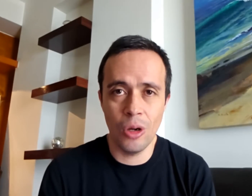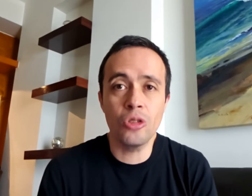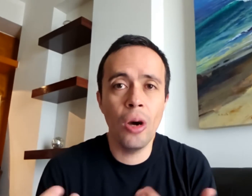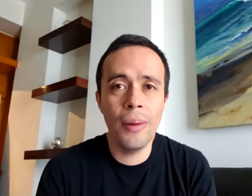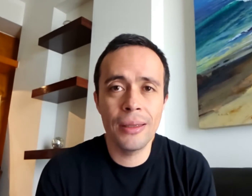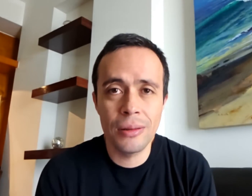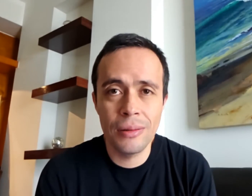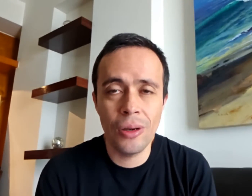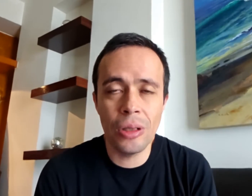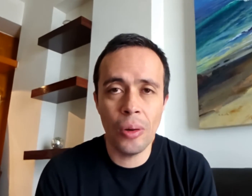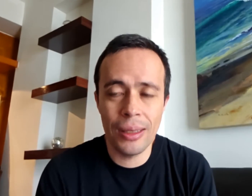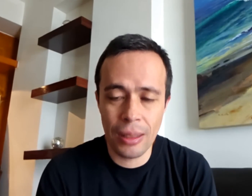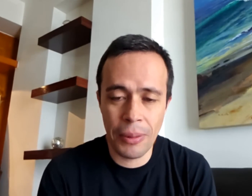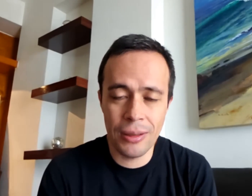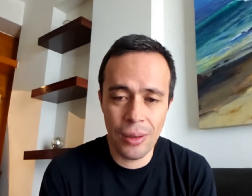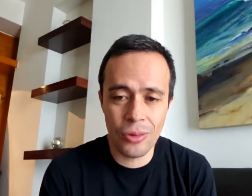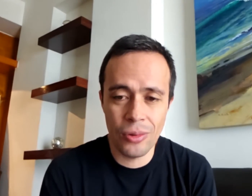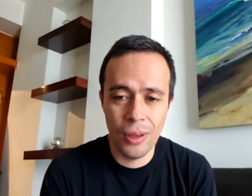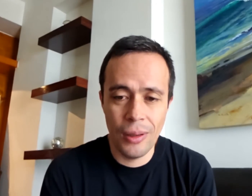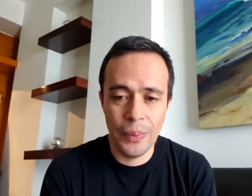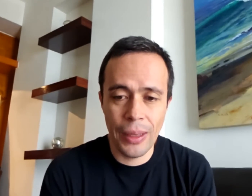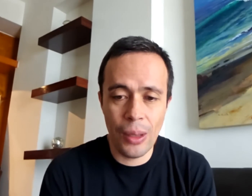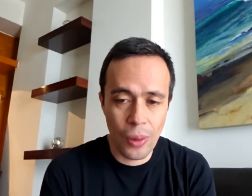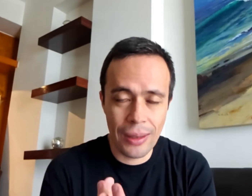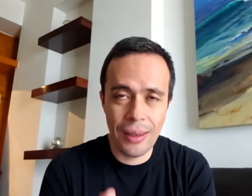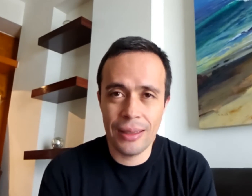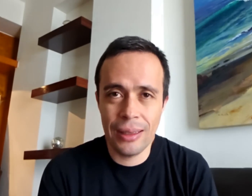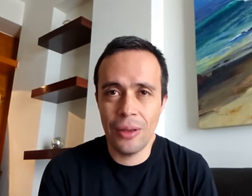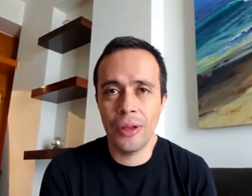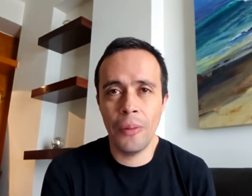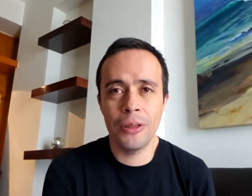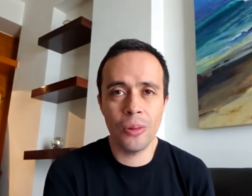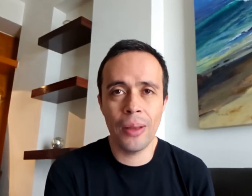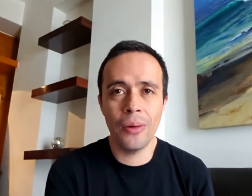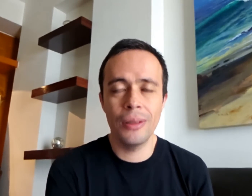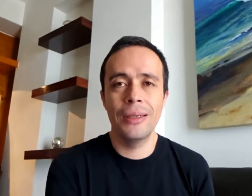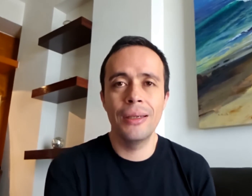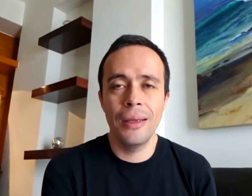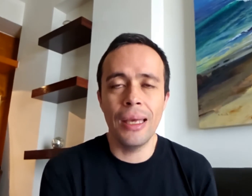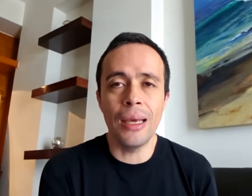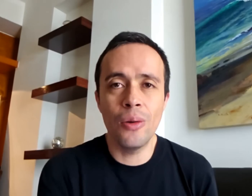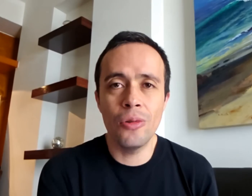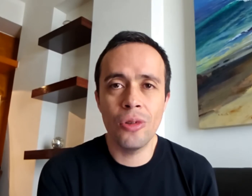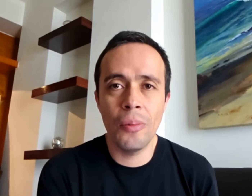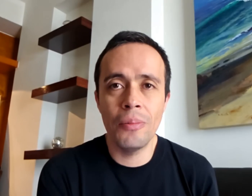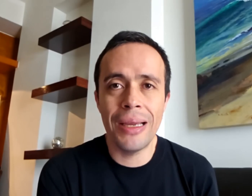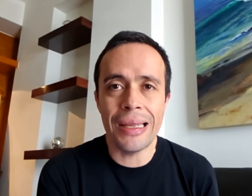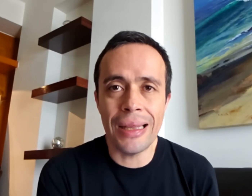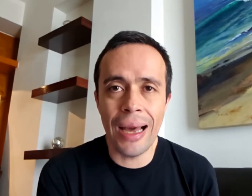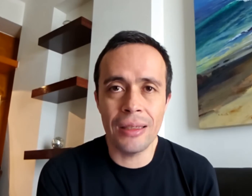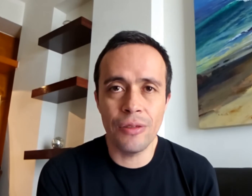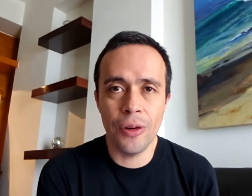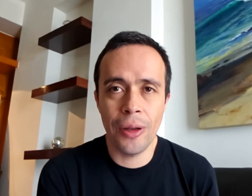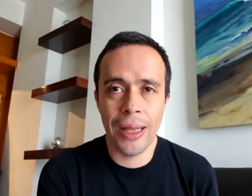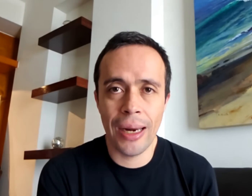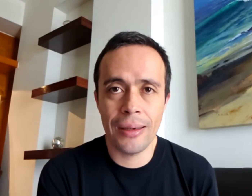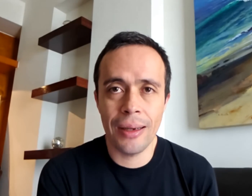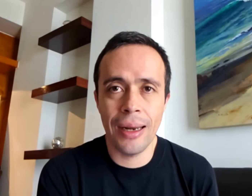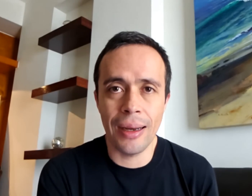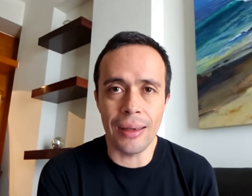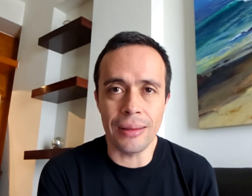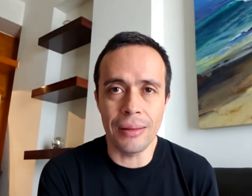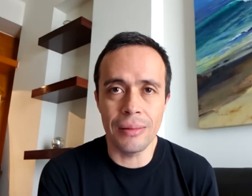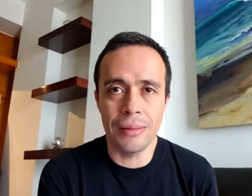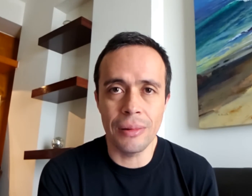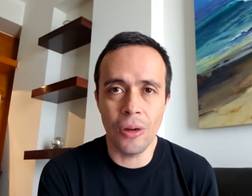investigar. Los jóvenes continúan desaparecidos. Y durante el sexenio de López Obrador, incluso militares fueron a dar